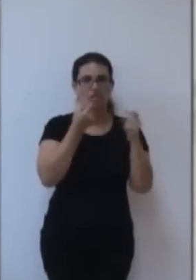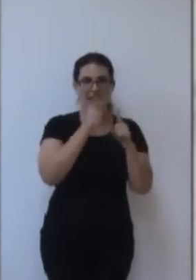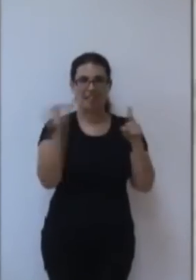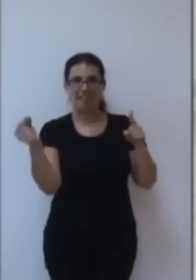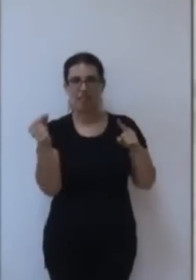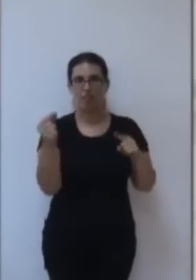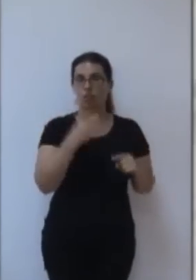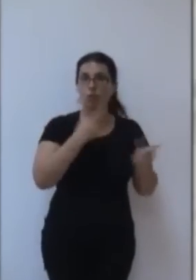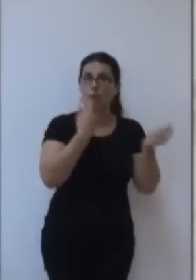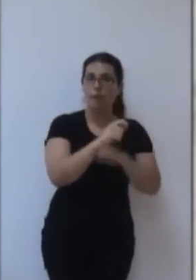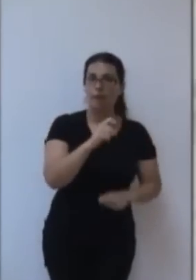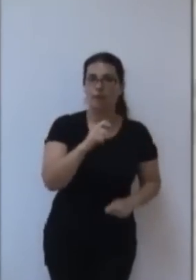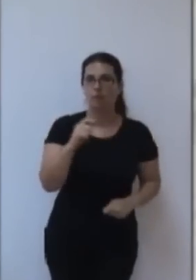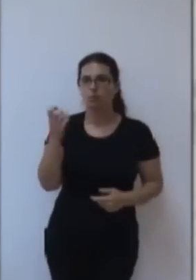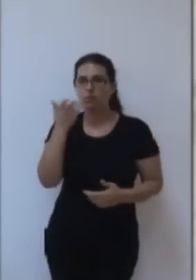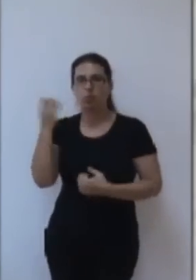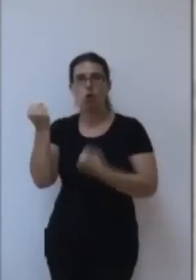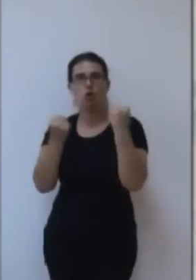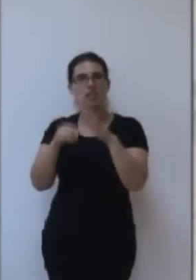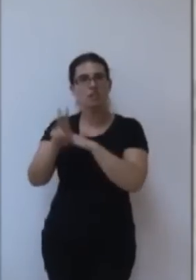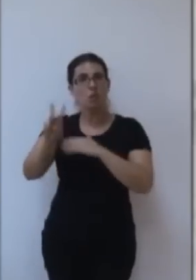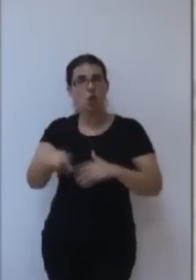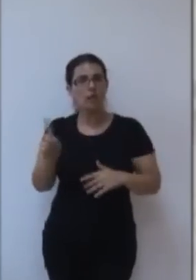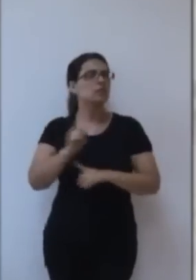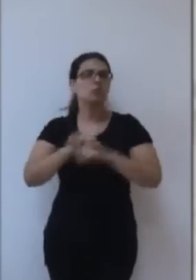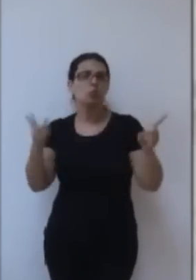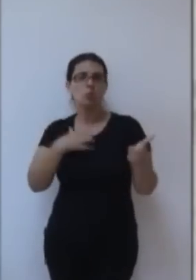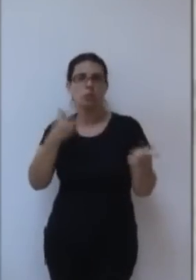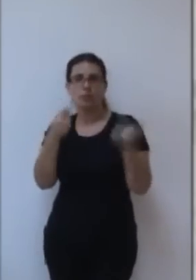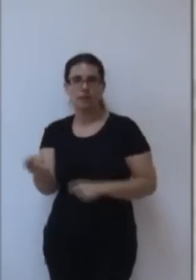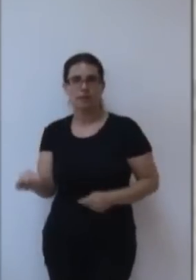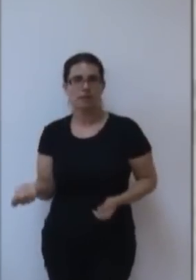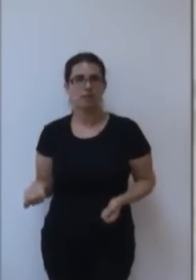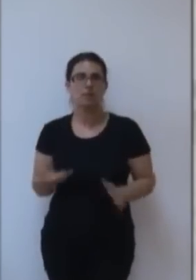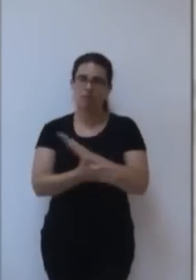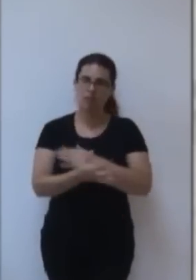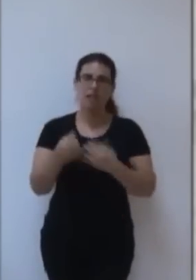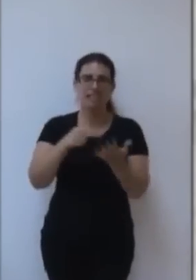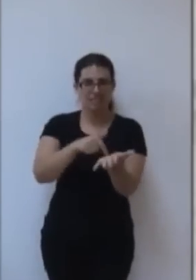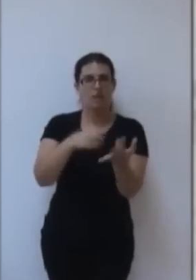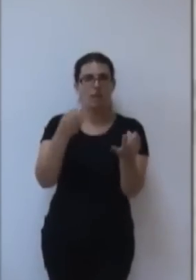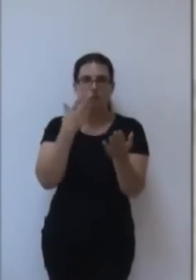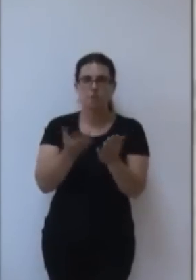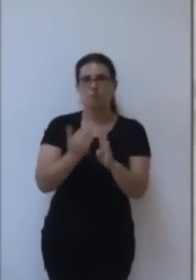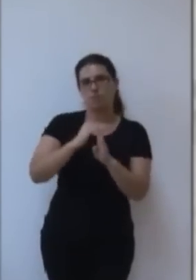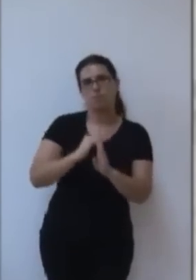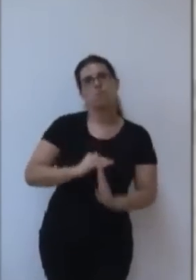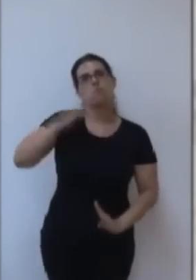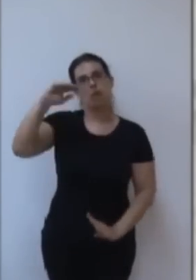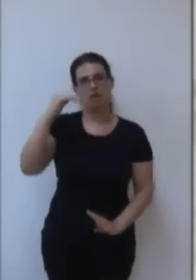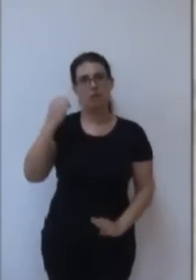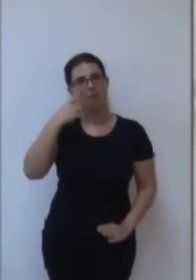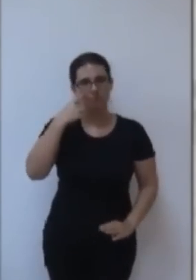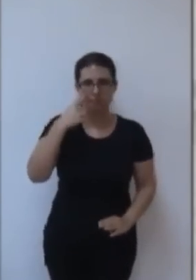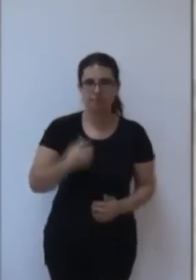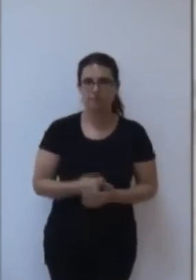se debería poder vender un coche que no es accesible, ¿no? Creo que es aumentar el nivel de exigencia. Creo que tenemos que ser muy beligerantes con eso,